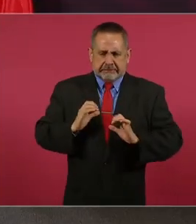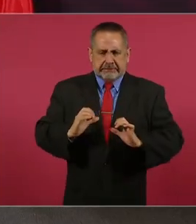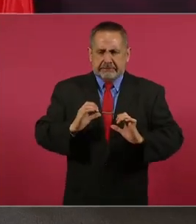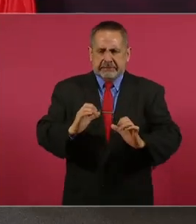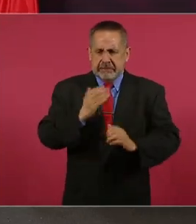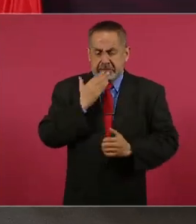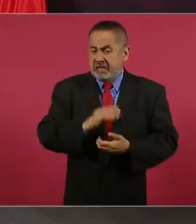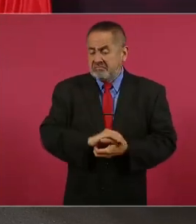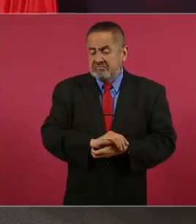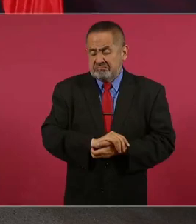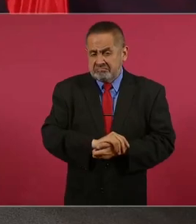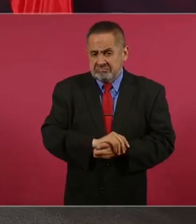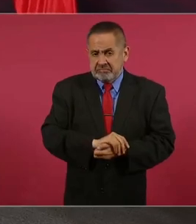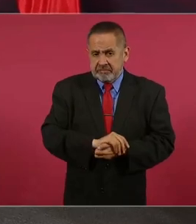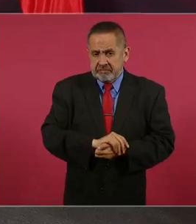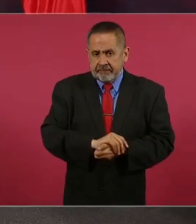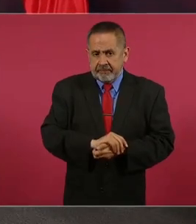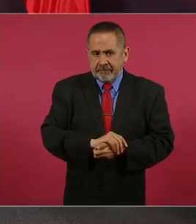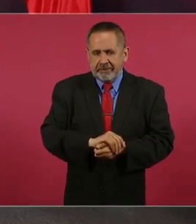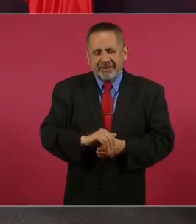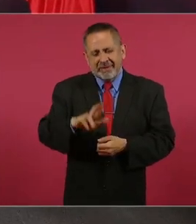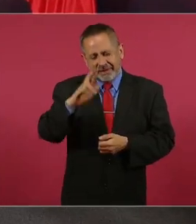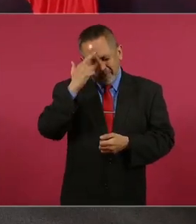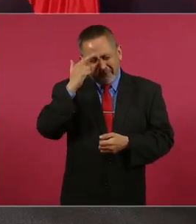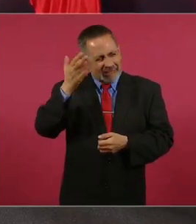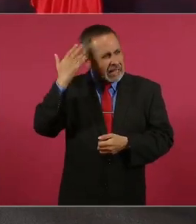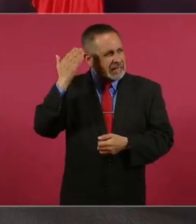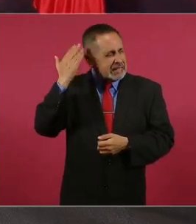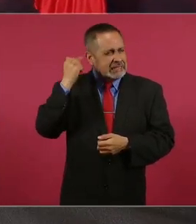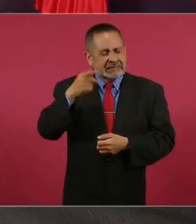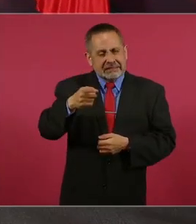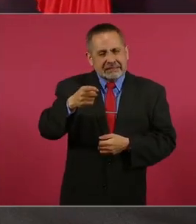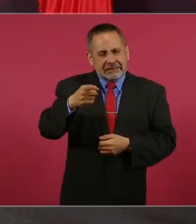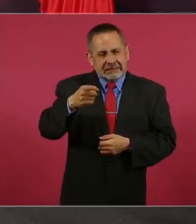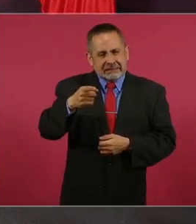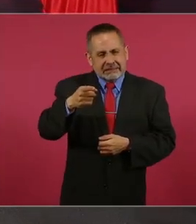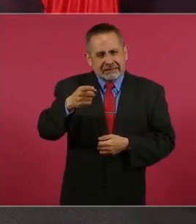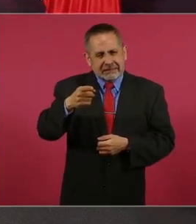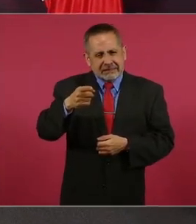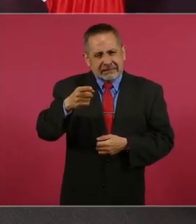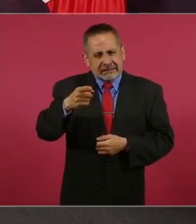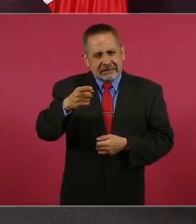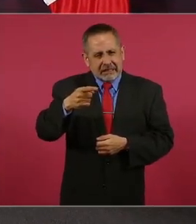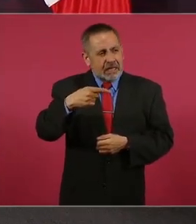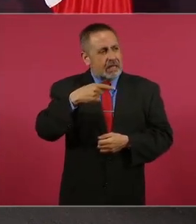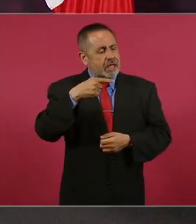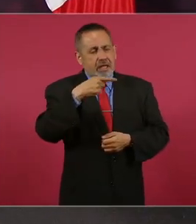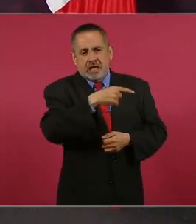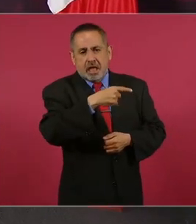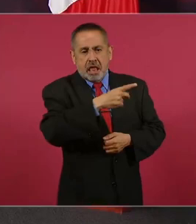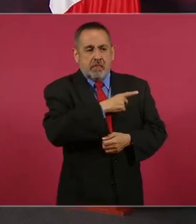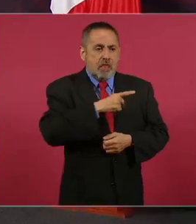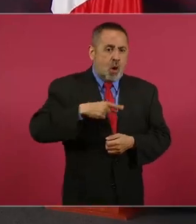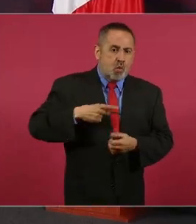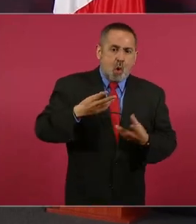caso, ¿se acuerdan de antes de las grandes deudas del,